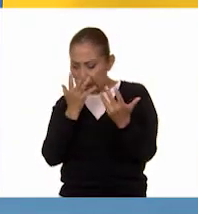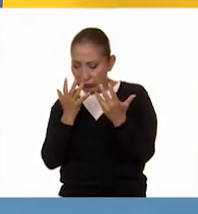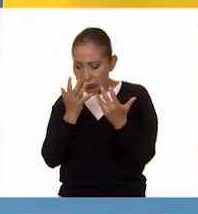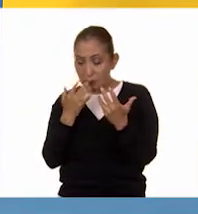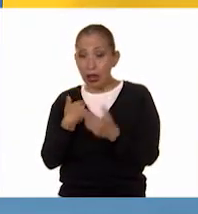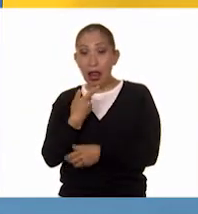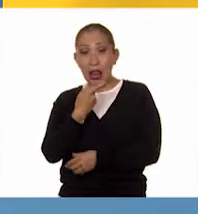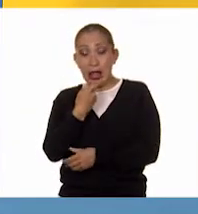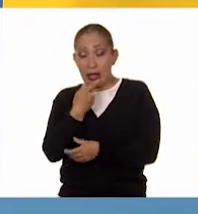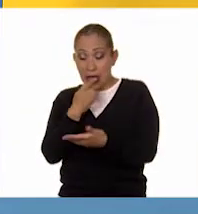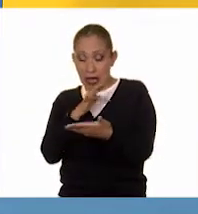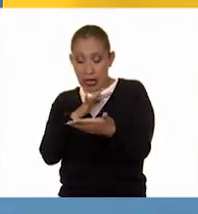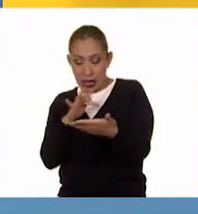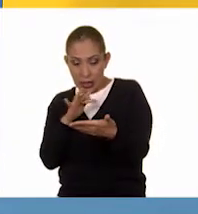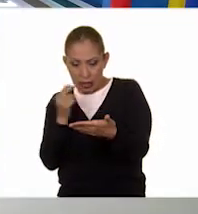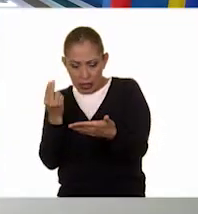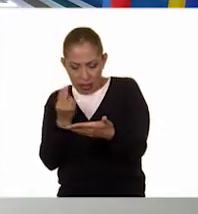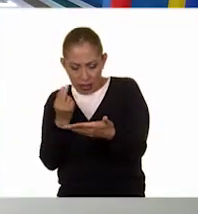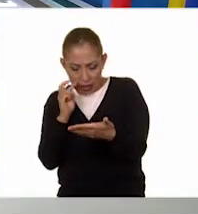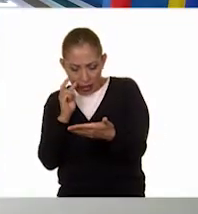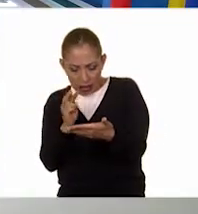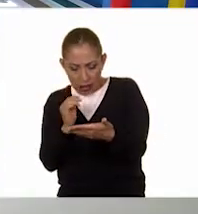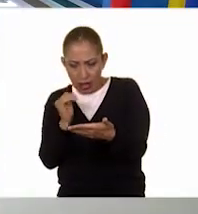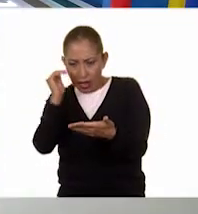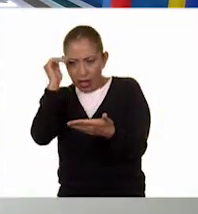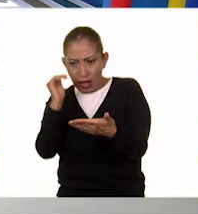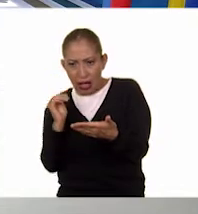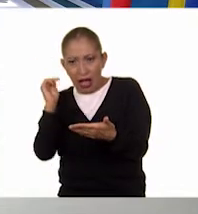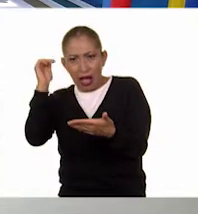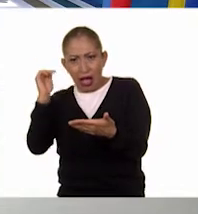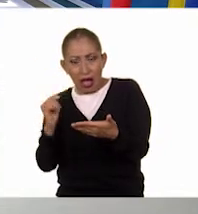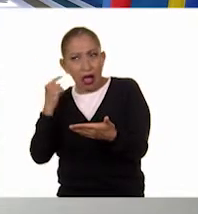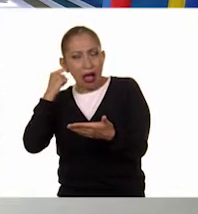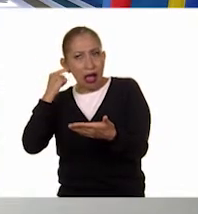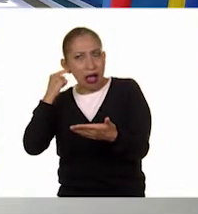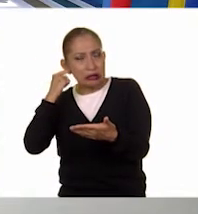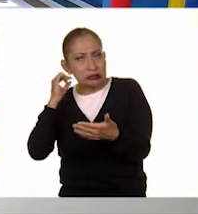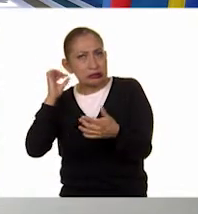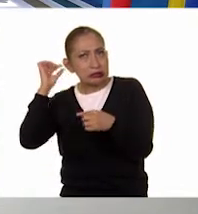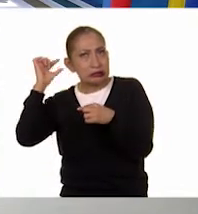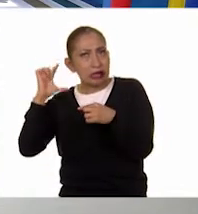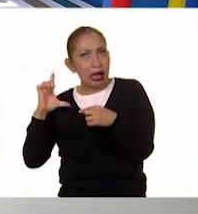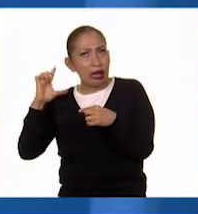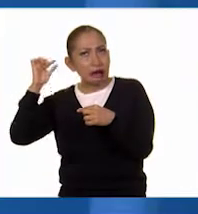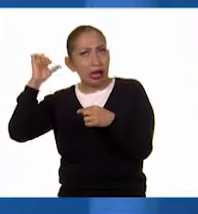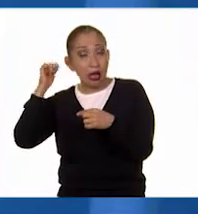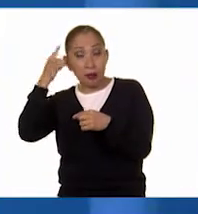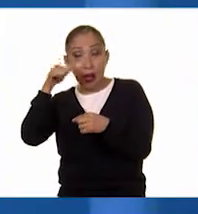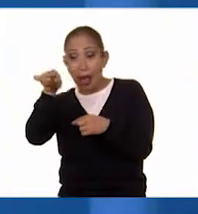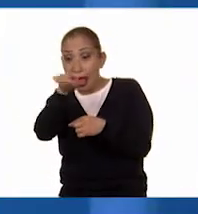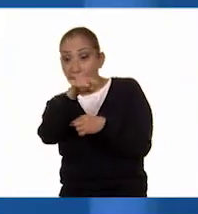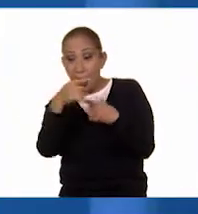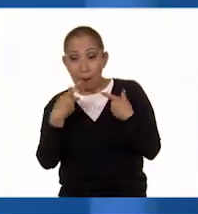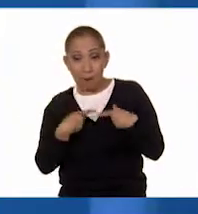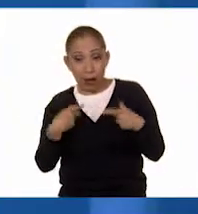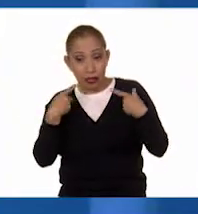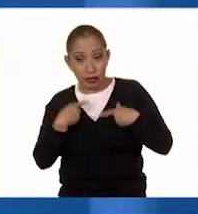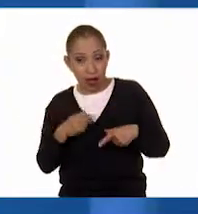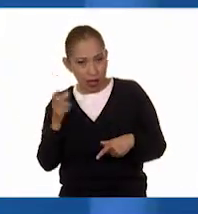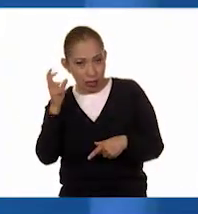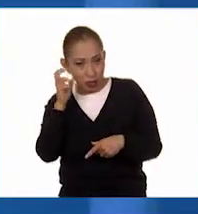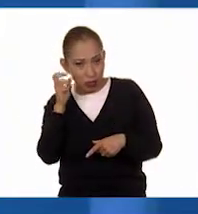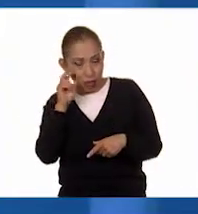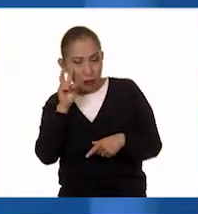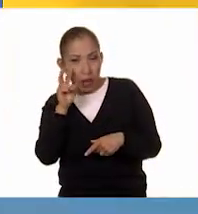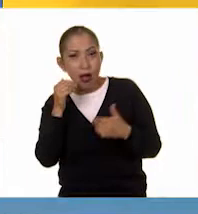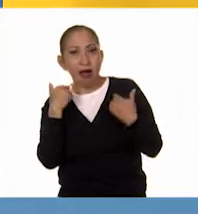el oralizador se ve la necesidad de variar tonos y timbres, en gran medida para que la persona que escucha